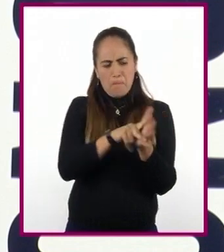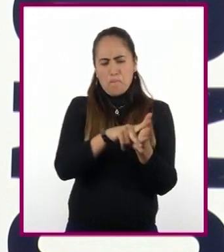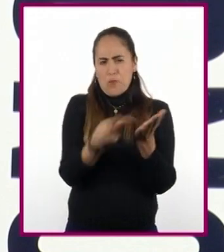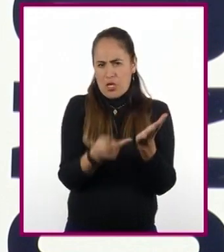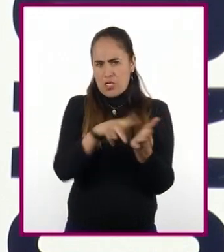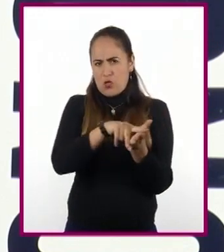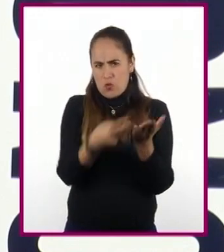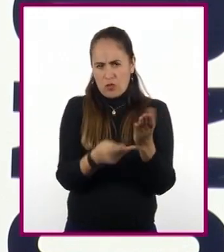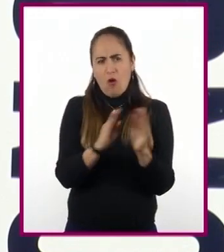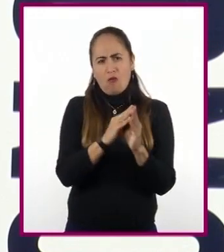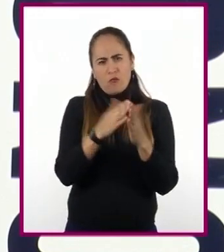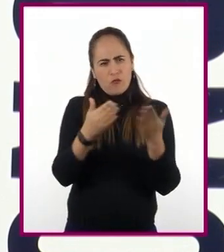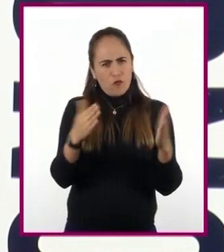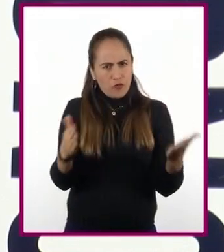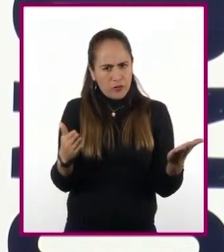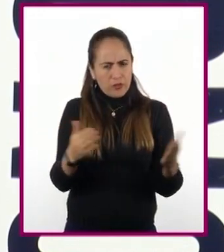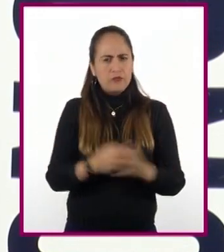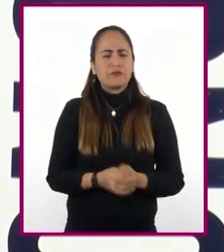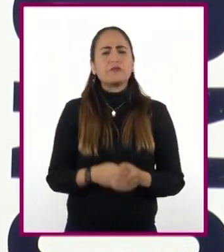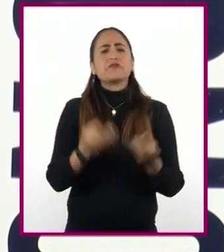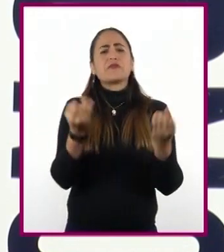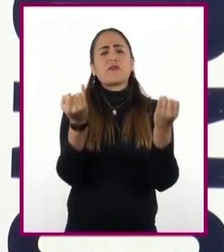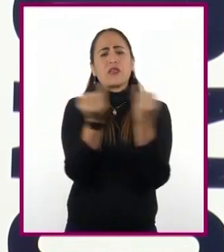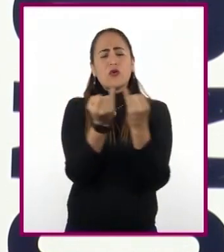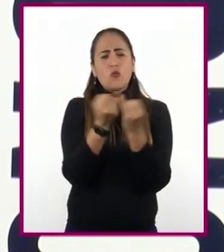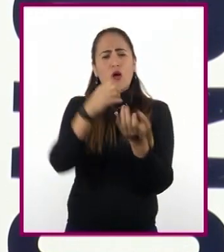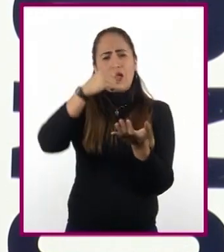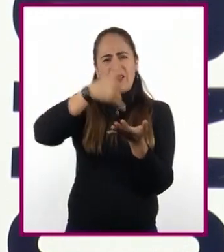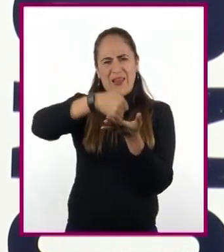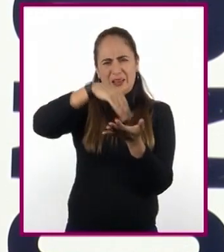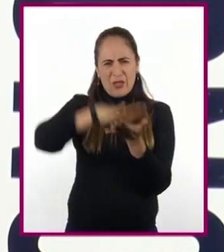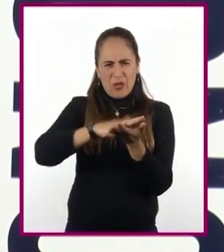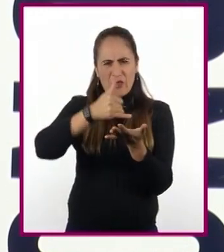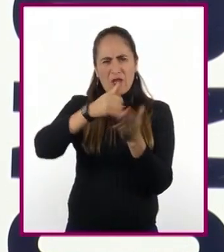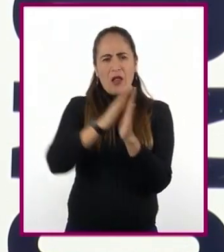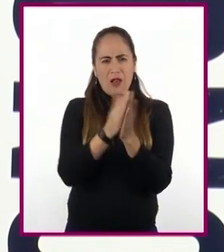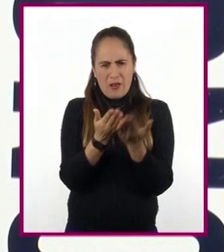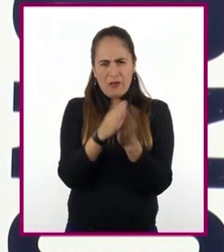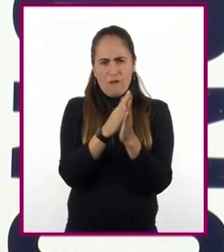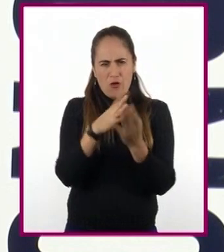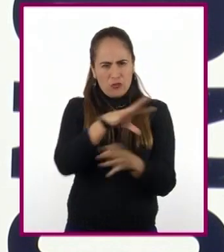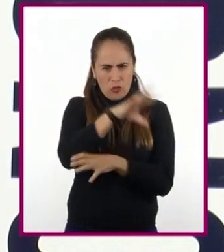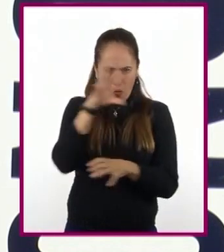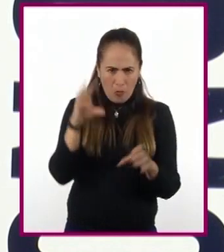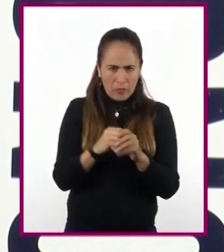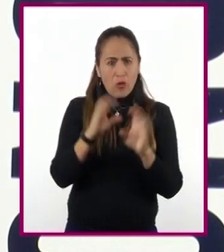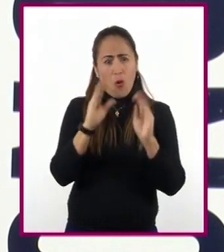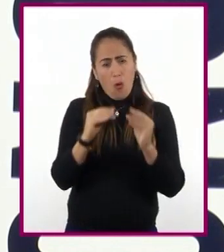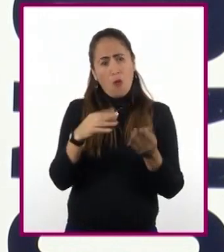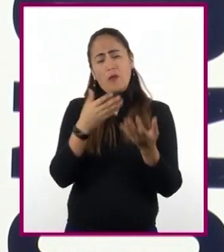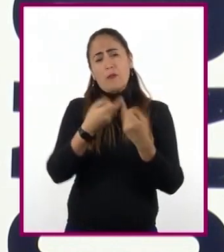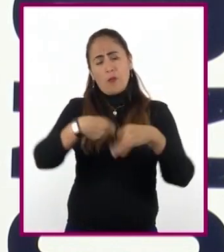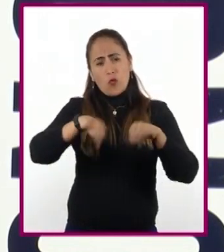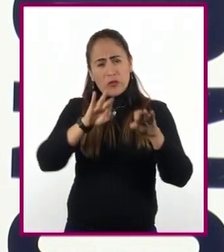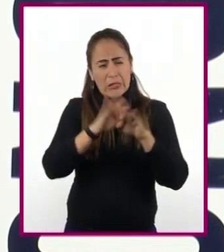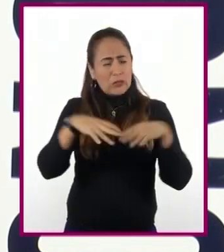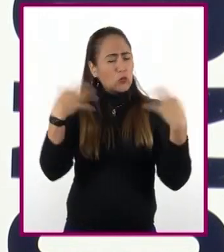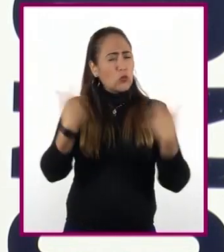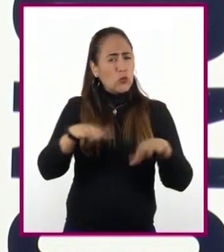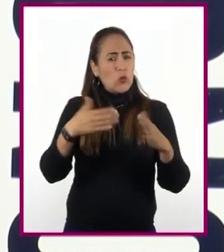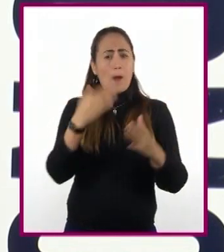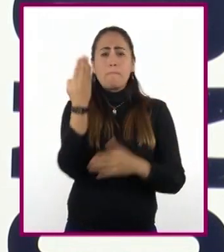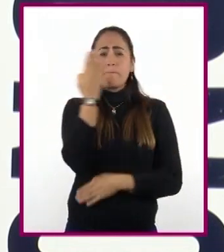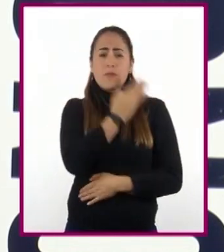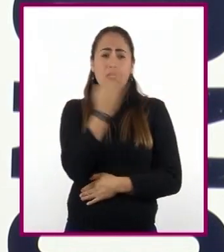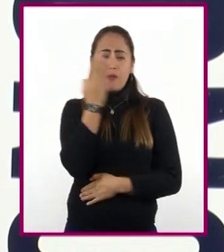periódicos o folletos e incluso imprimir libros enteros y documentos trascendentales, como la Biblia, que es el